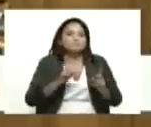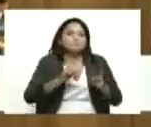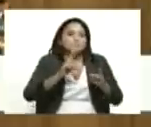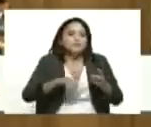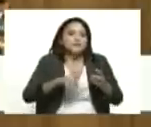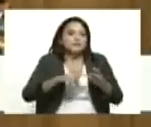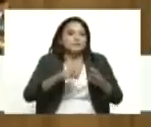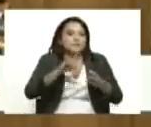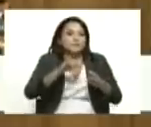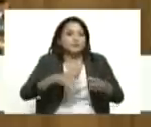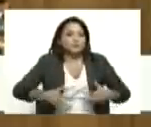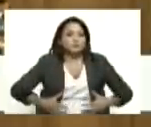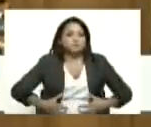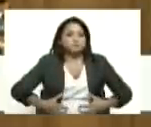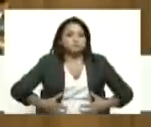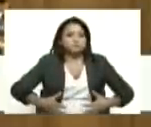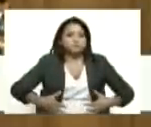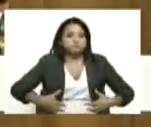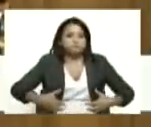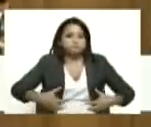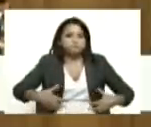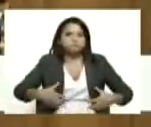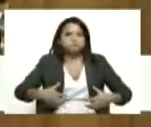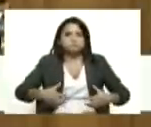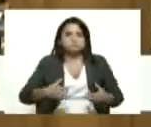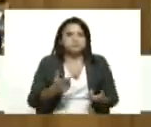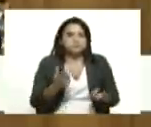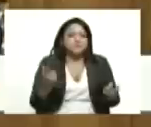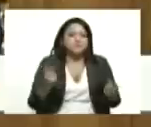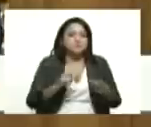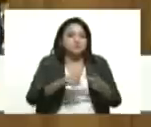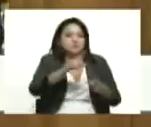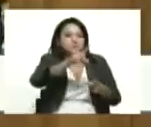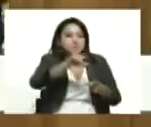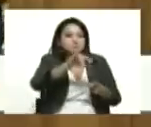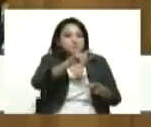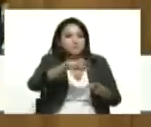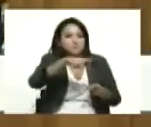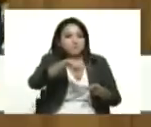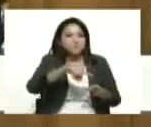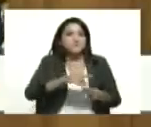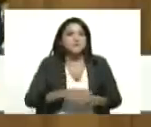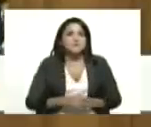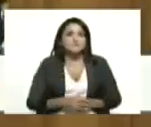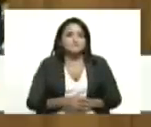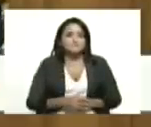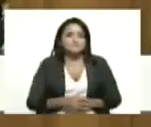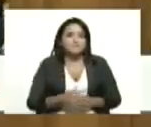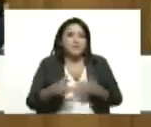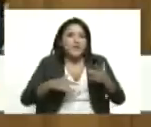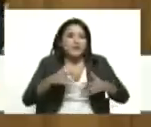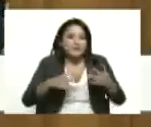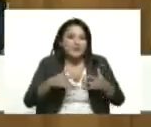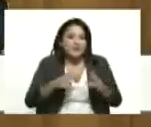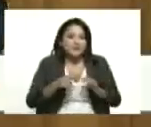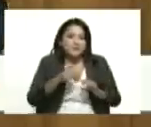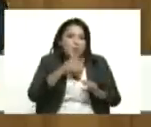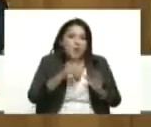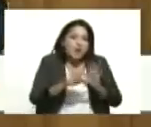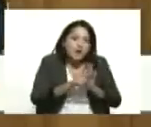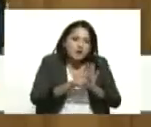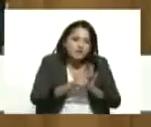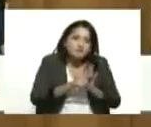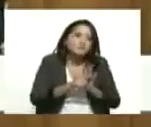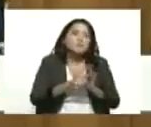beneficiarse de los bienes, frutos, productos, ganancias, rendimientos o permutas provenientes que se originen de actividades ilícitas o delictivas, sin